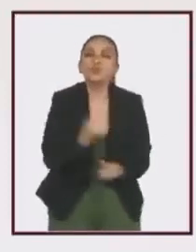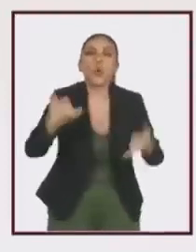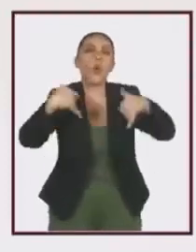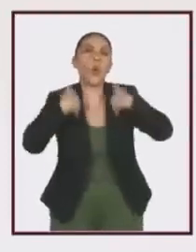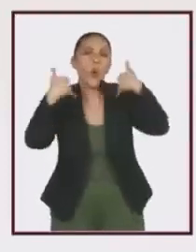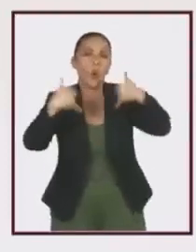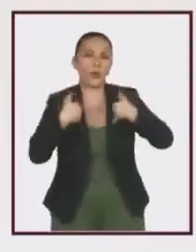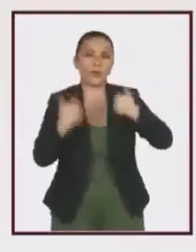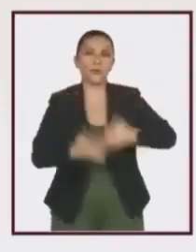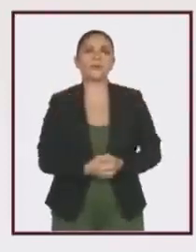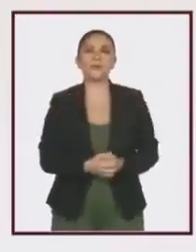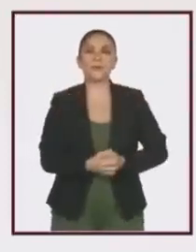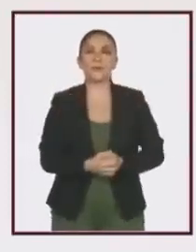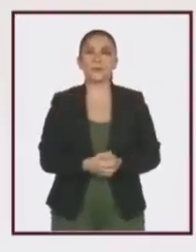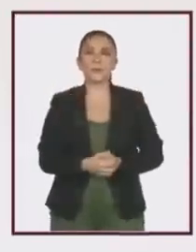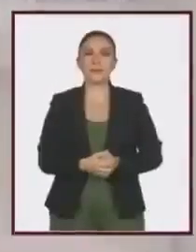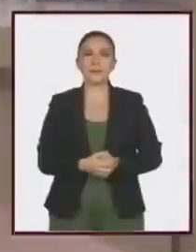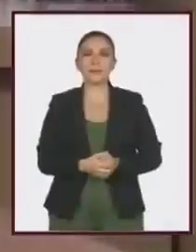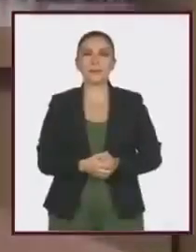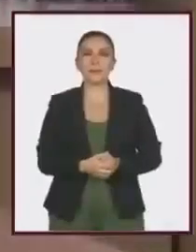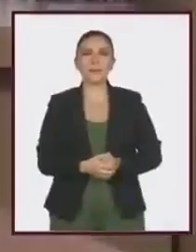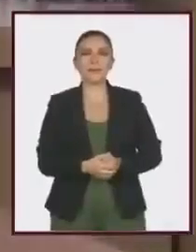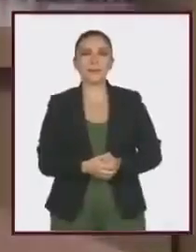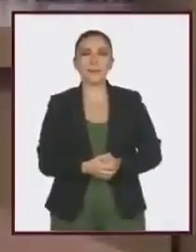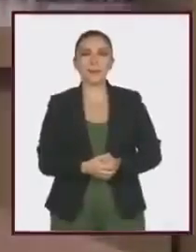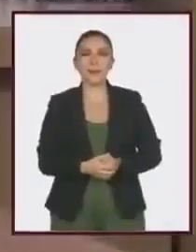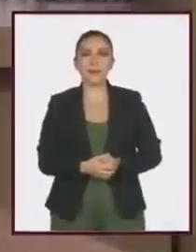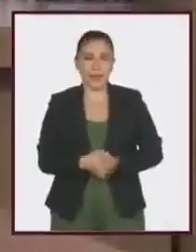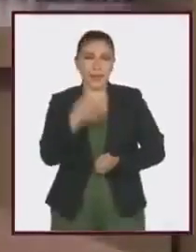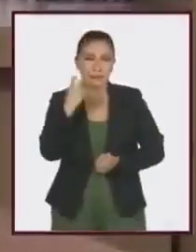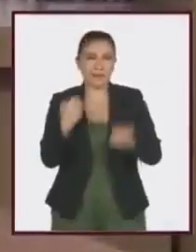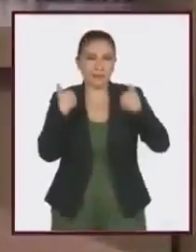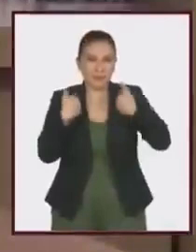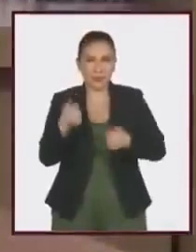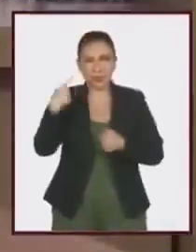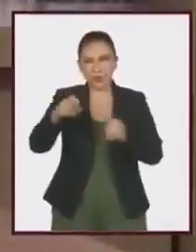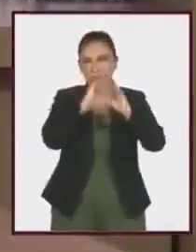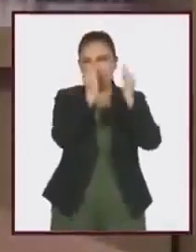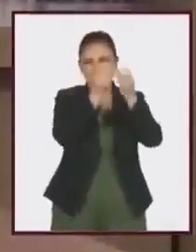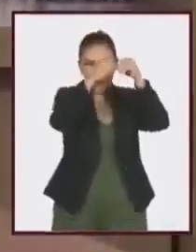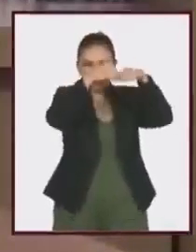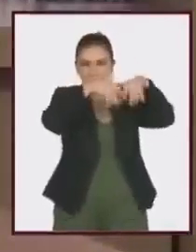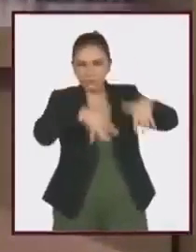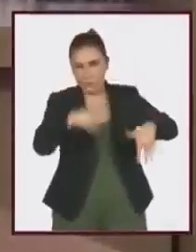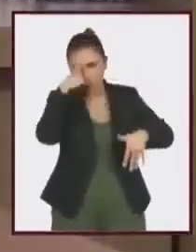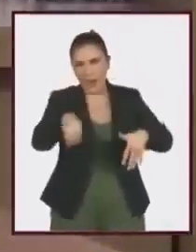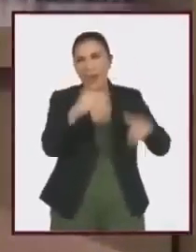adolescentes. A partir de esta estructura curricular que se plantea